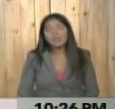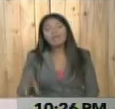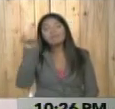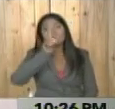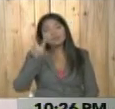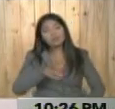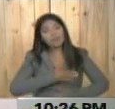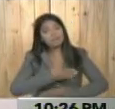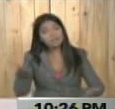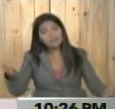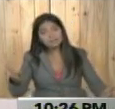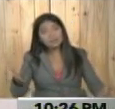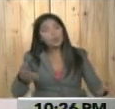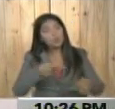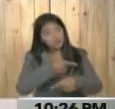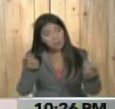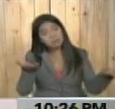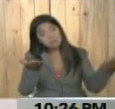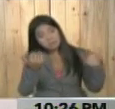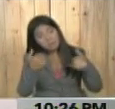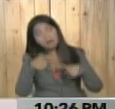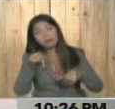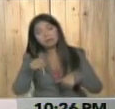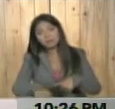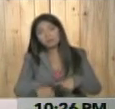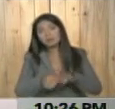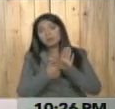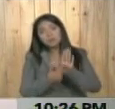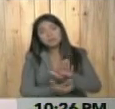abiertas para que ustedes traigan toda